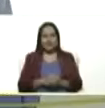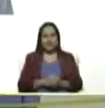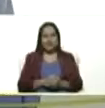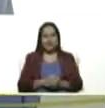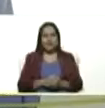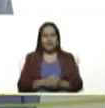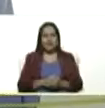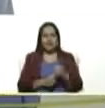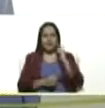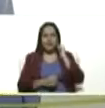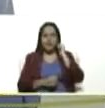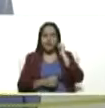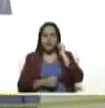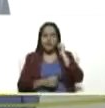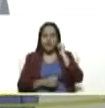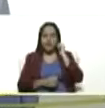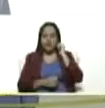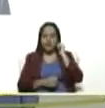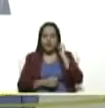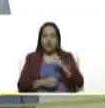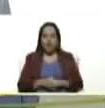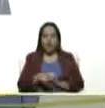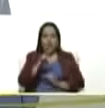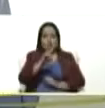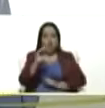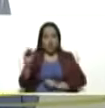De más de 200 variedades de café.